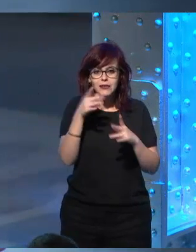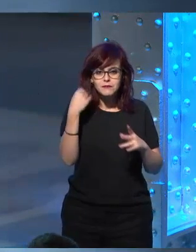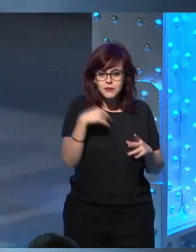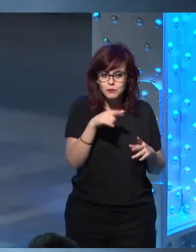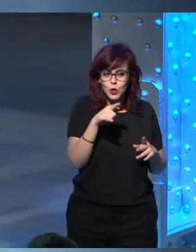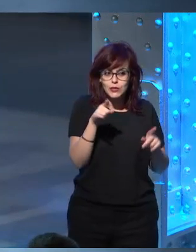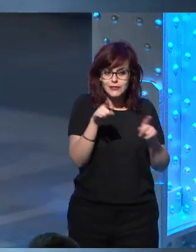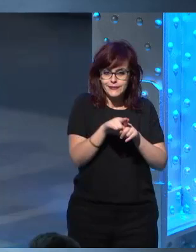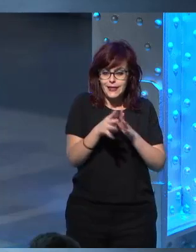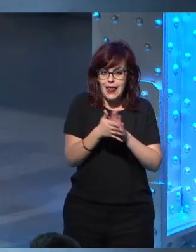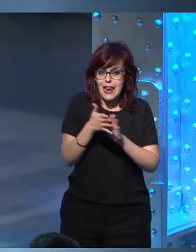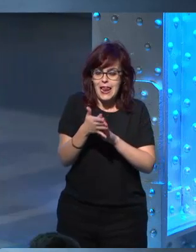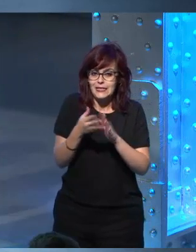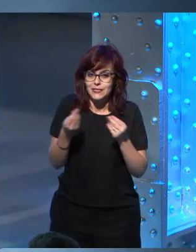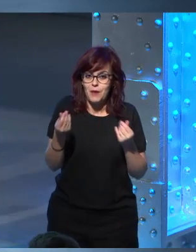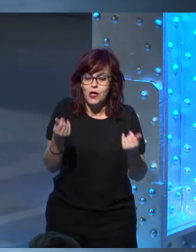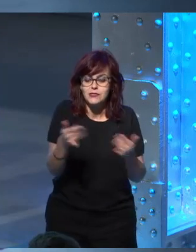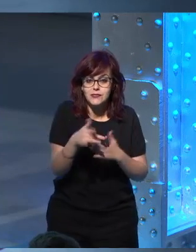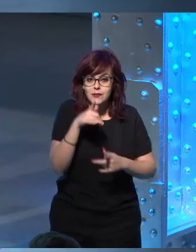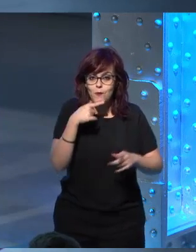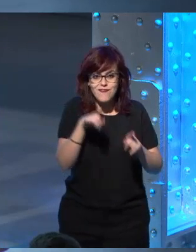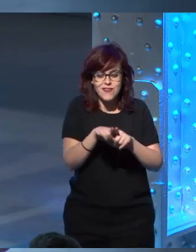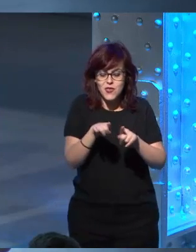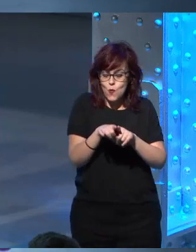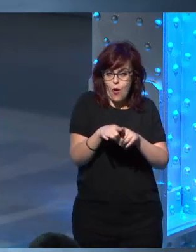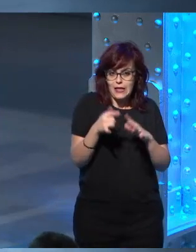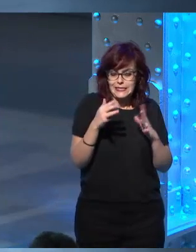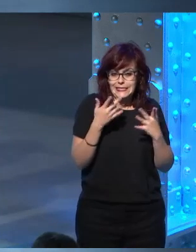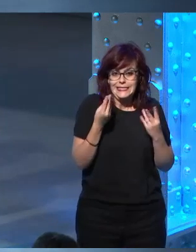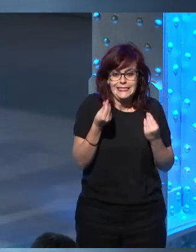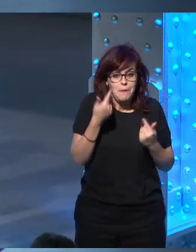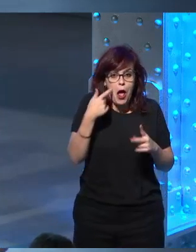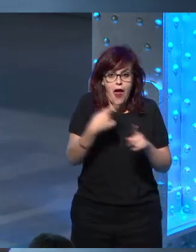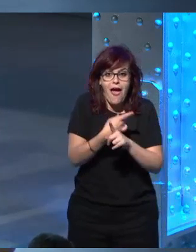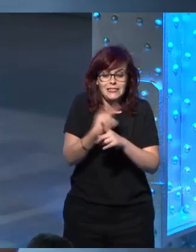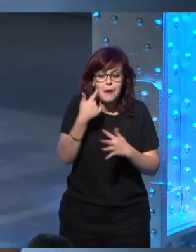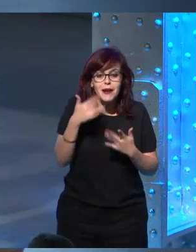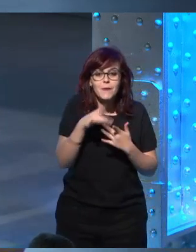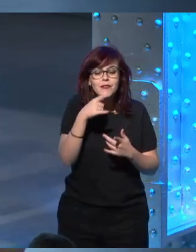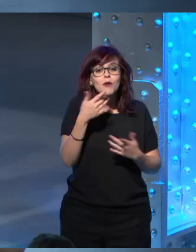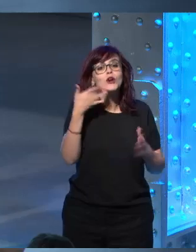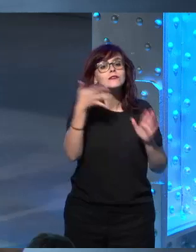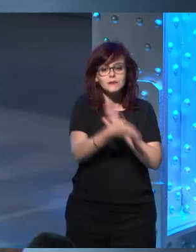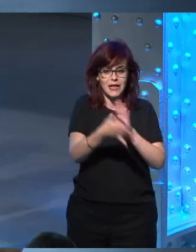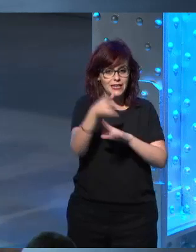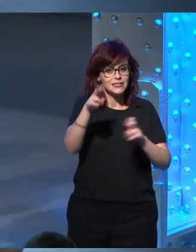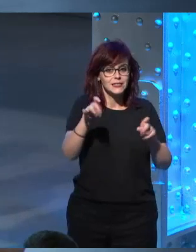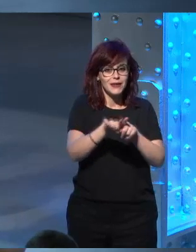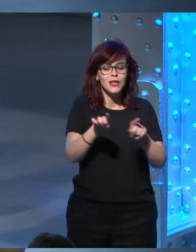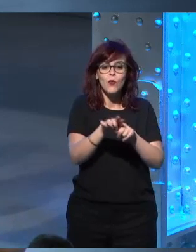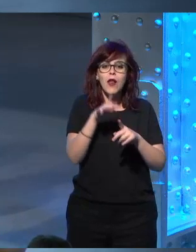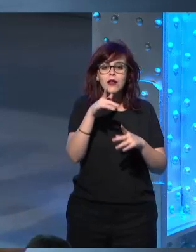poco de emoción, pero es como redoble de tambor para presentar al siguiente invitado, pero también es incómodo. Decidió explicarse que eran